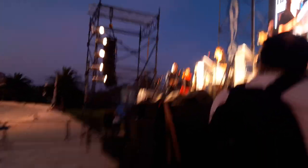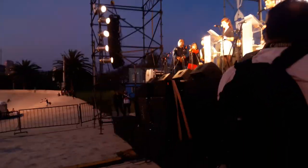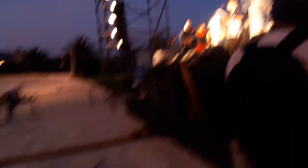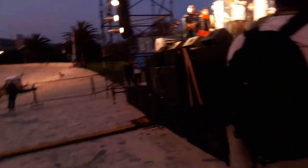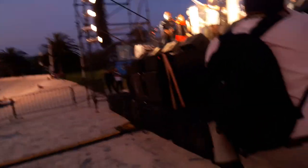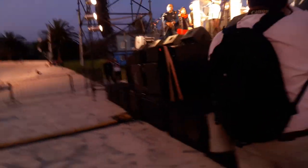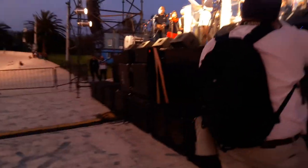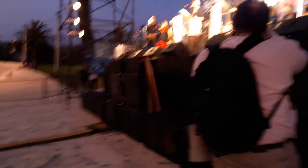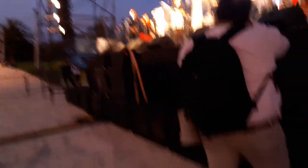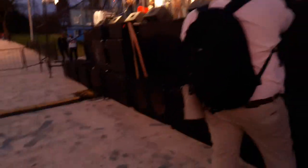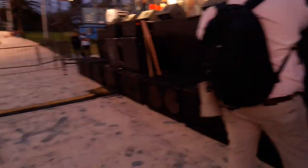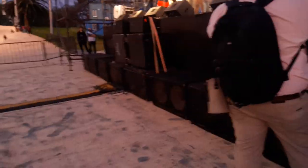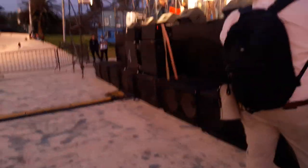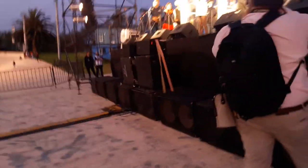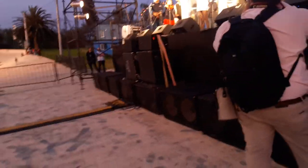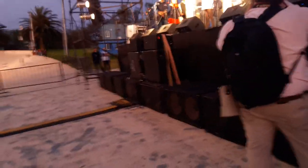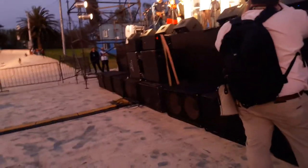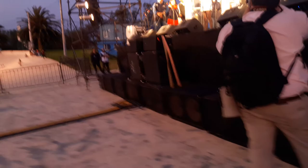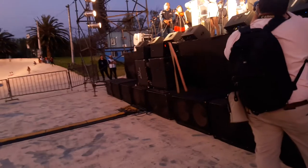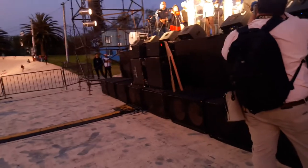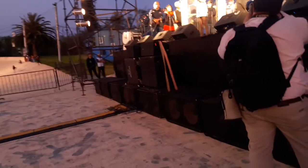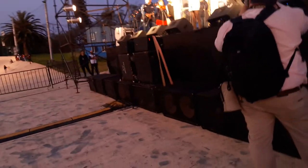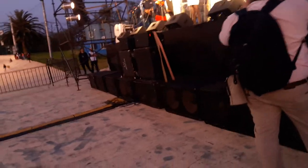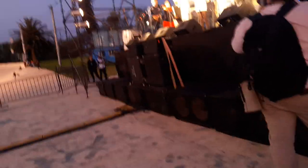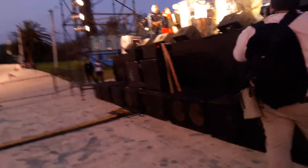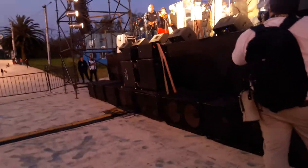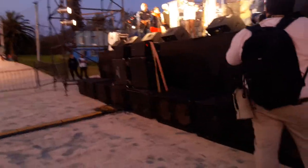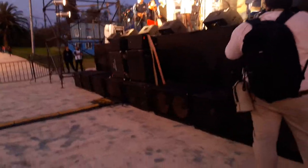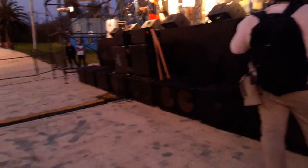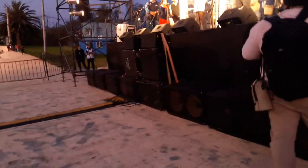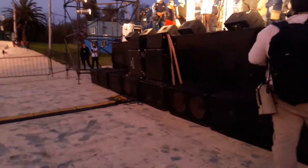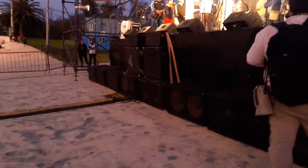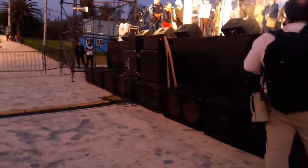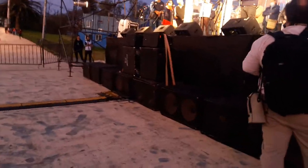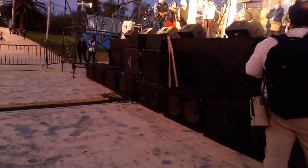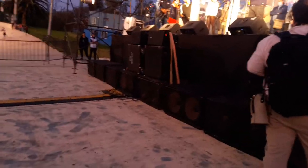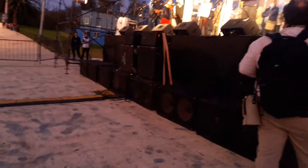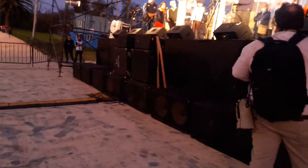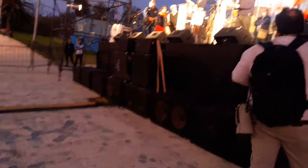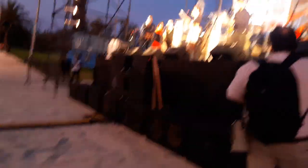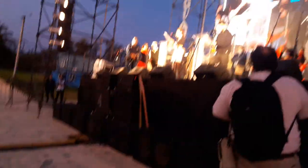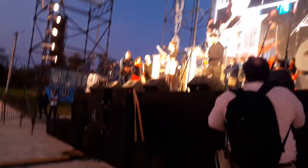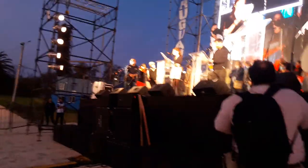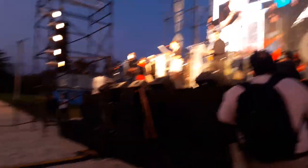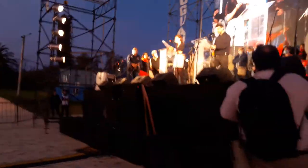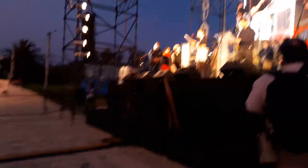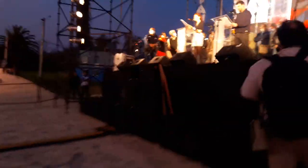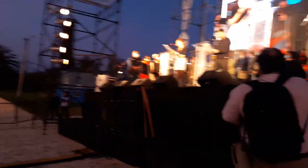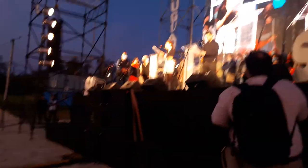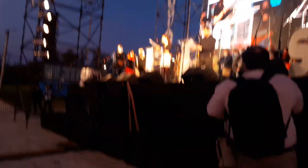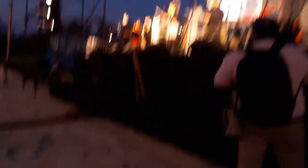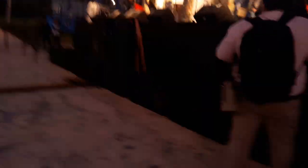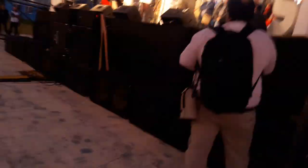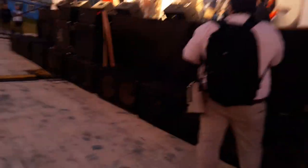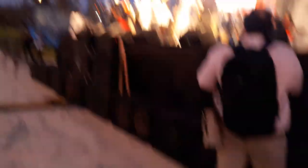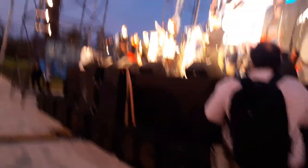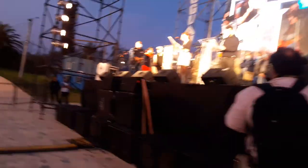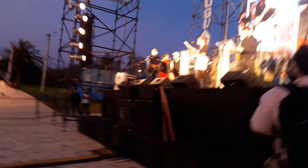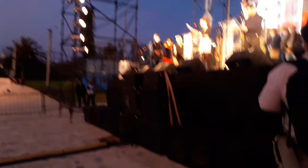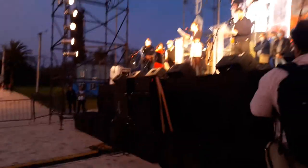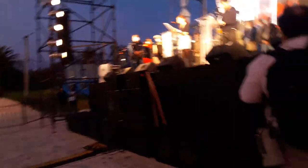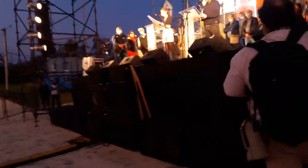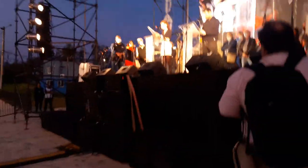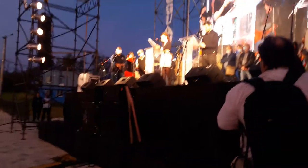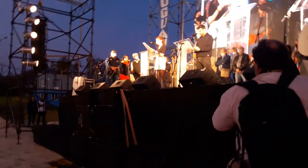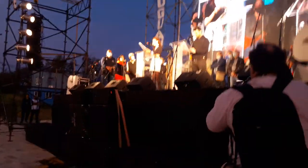a los derechos humanos ocurridas en nuestro país. La norma, además, transforma lo que era una coordinadora del sistema